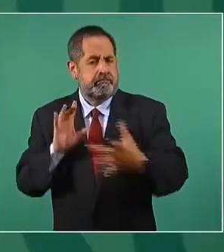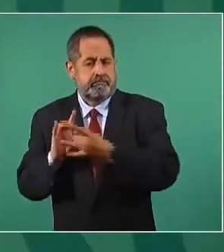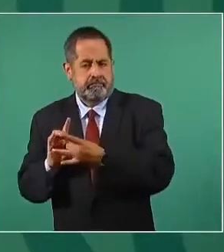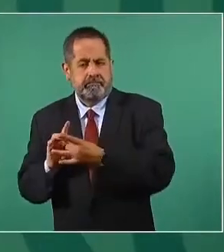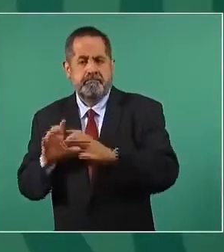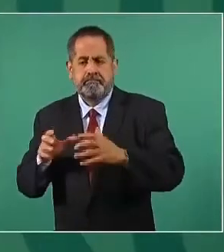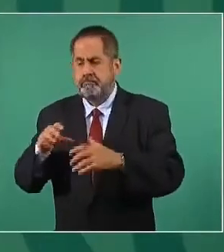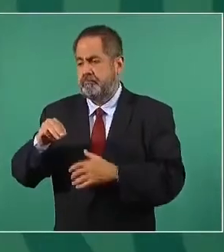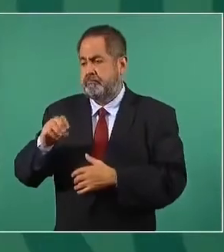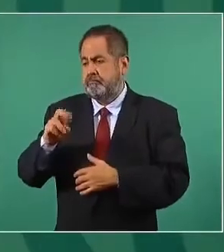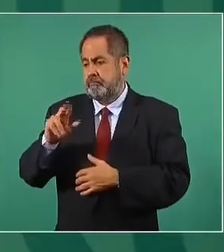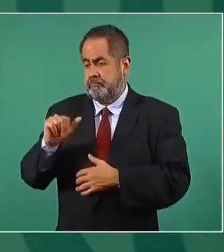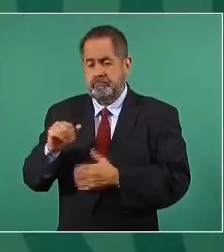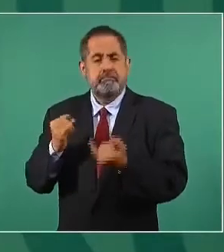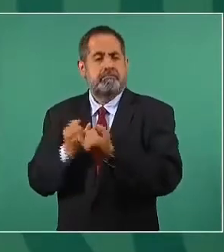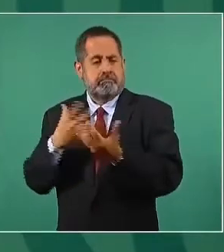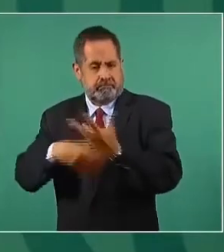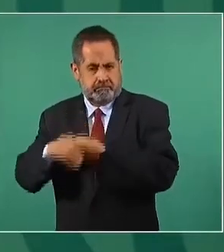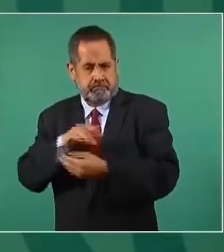a Morena.